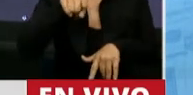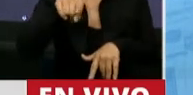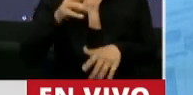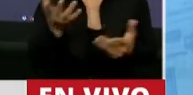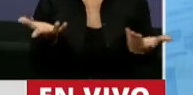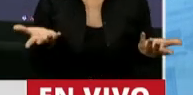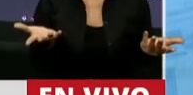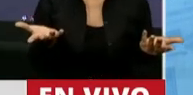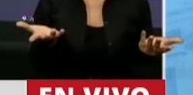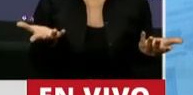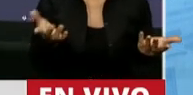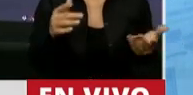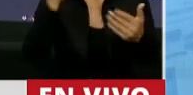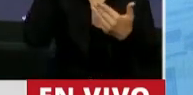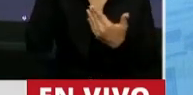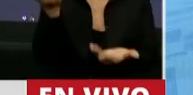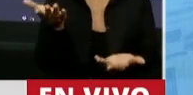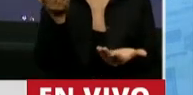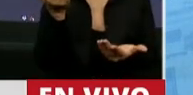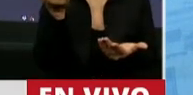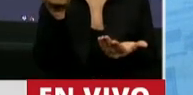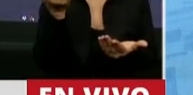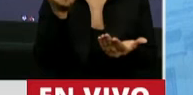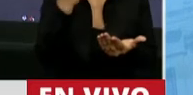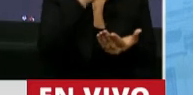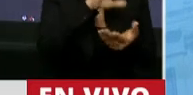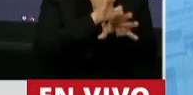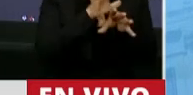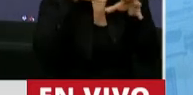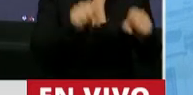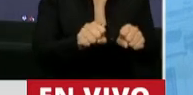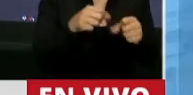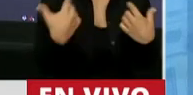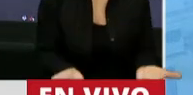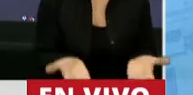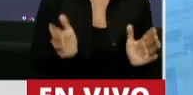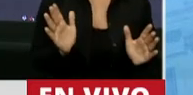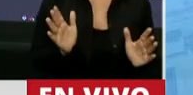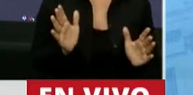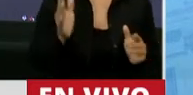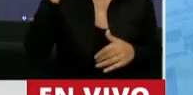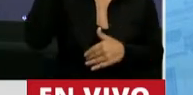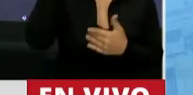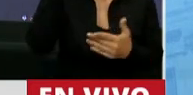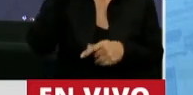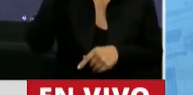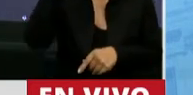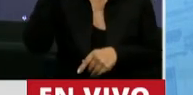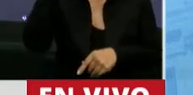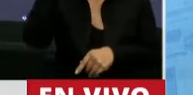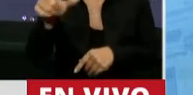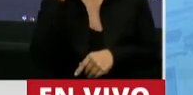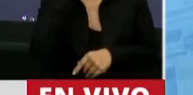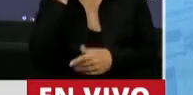de homenaje, apropiándose de la memoria de Diego Armando